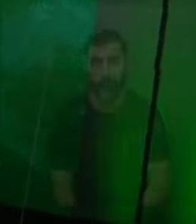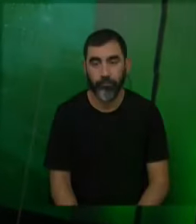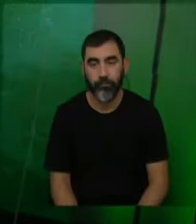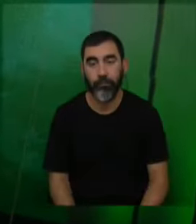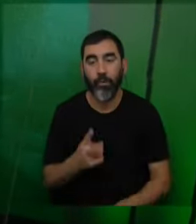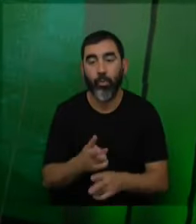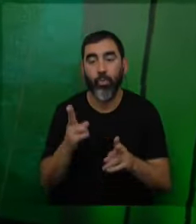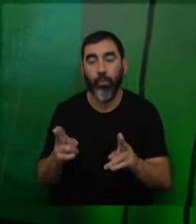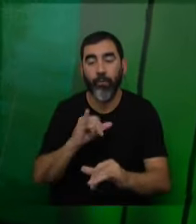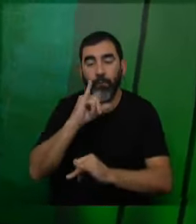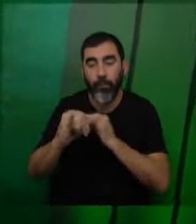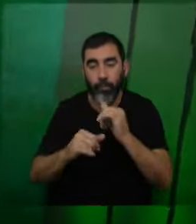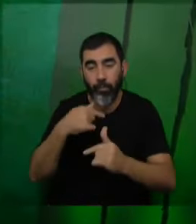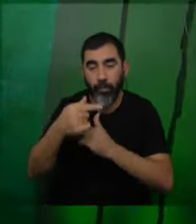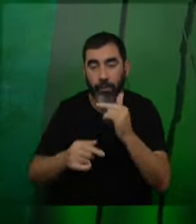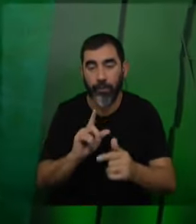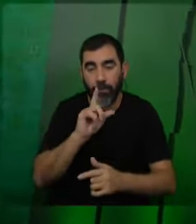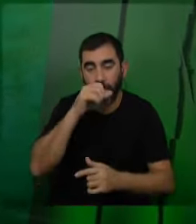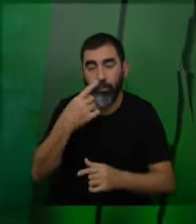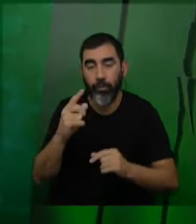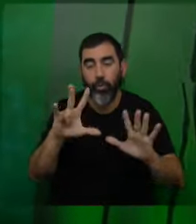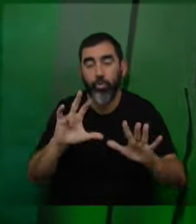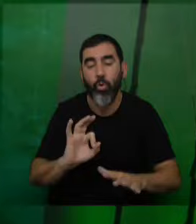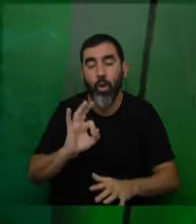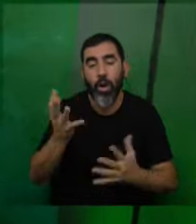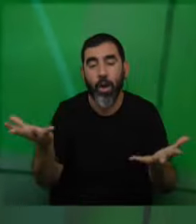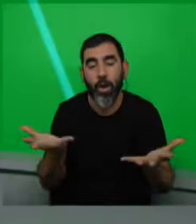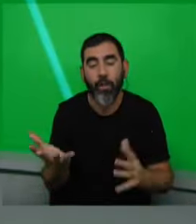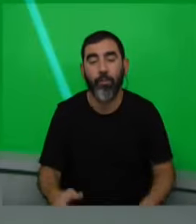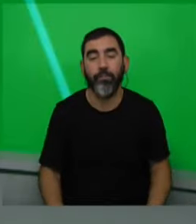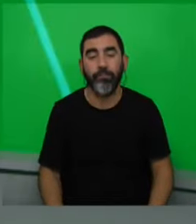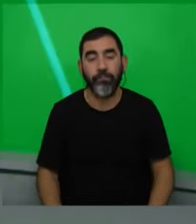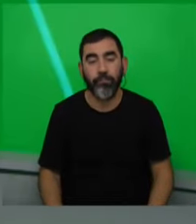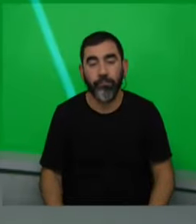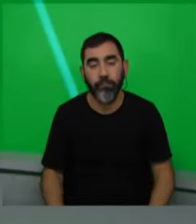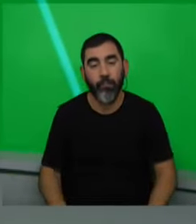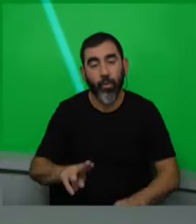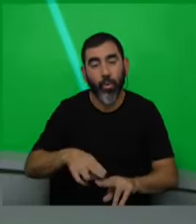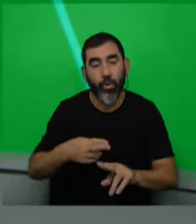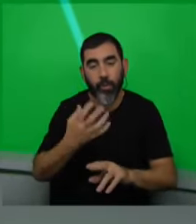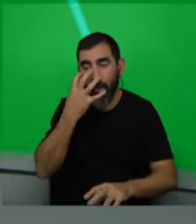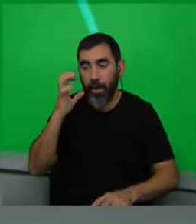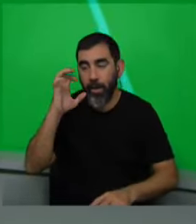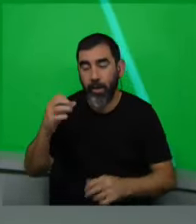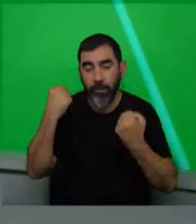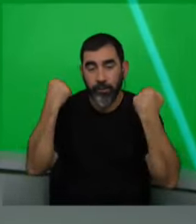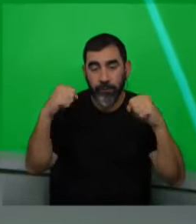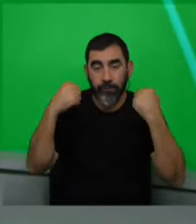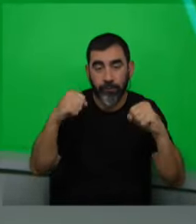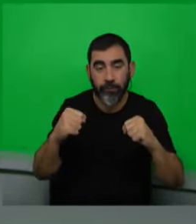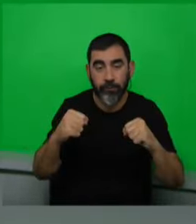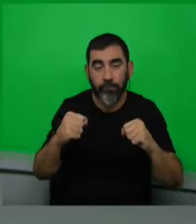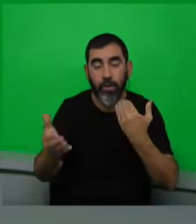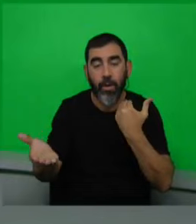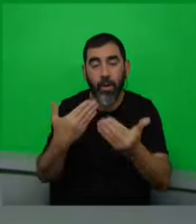segundo bloque de mbd noticias continuamos con 18 gr a esta ahora en Montevideo otro caso de racismo en el deporte de eso nos